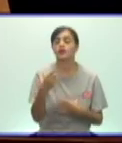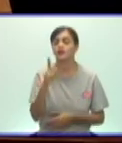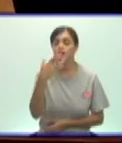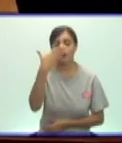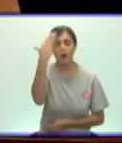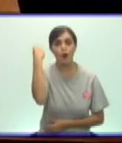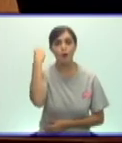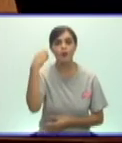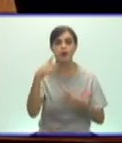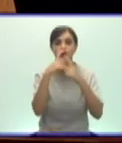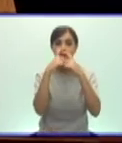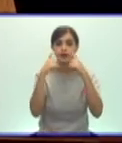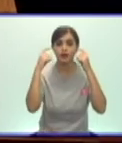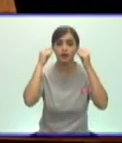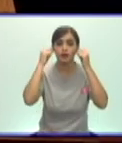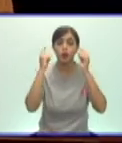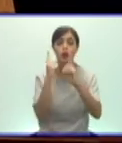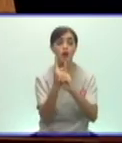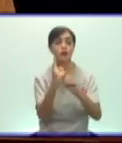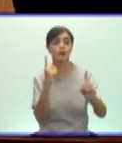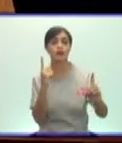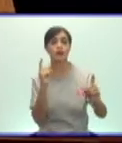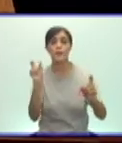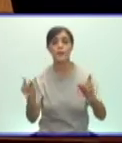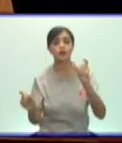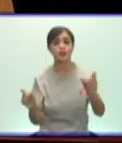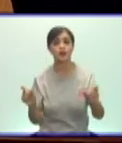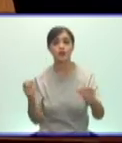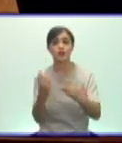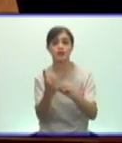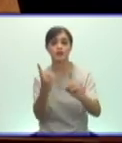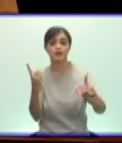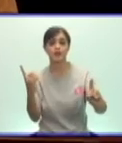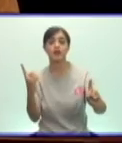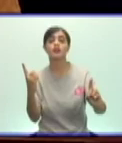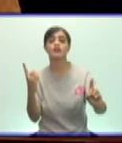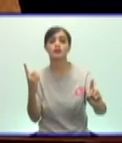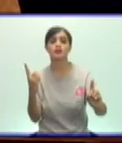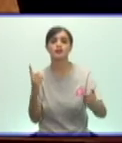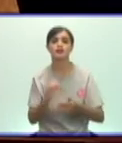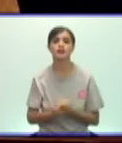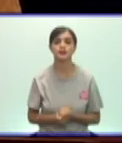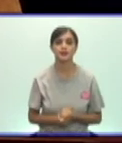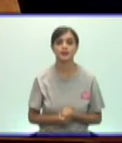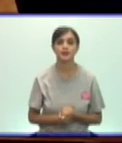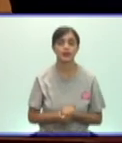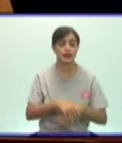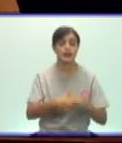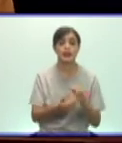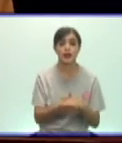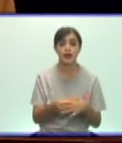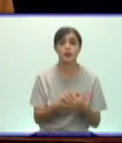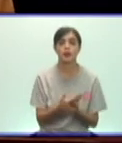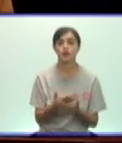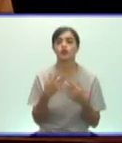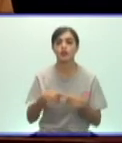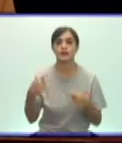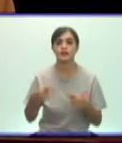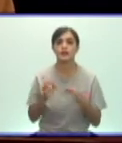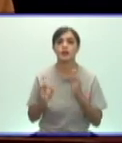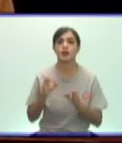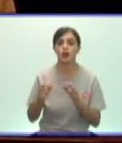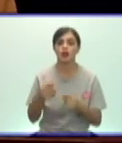no olvide el distanciamiento social, no olvide la higienización constante, incluso de sus manos. Estas serán